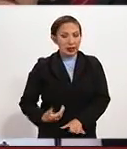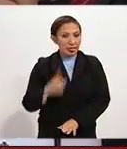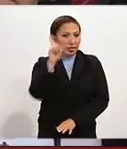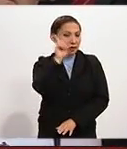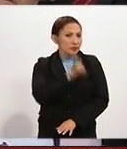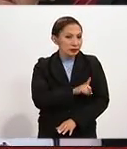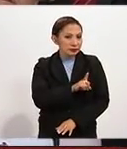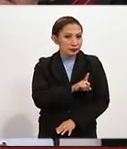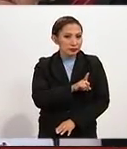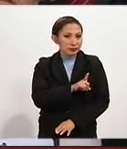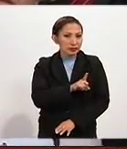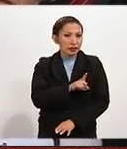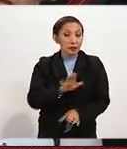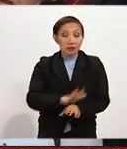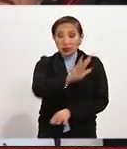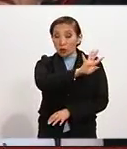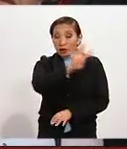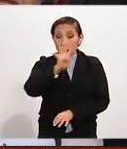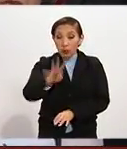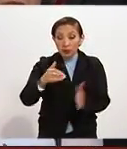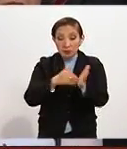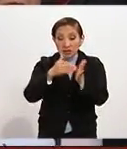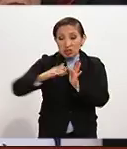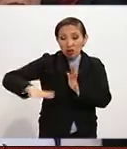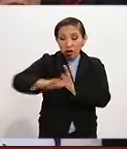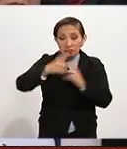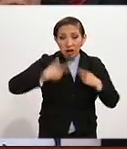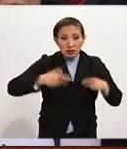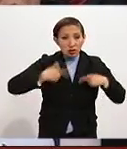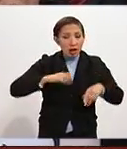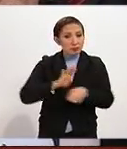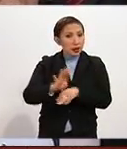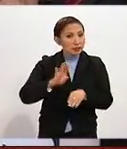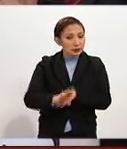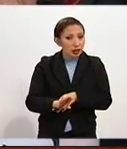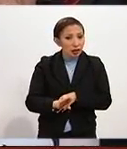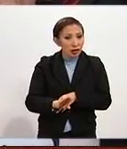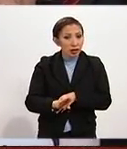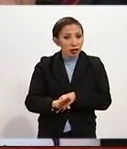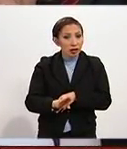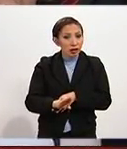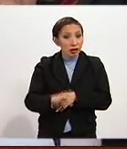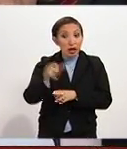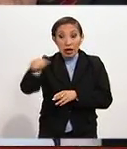Yo fui electa presidenta por 54 millones de ciudadanos brasileños.